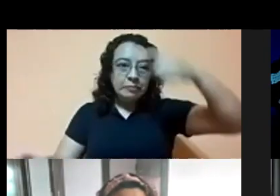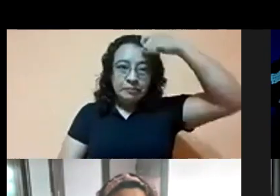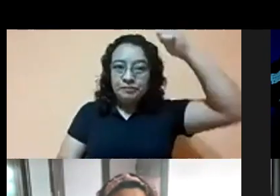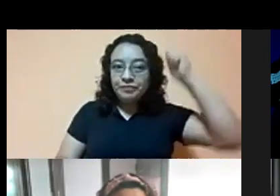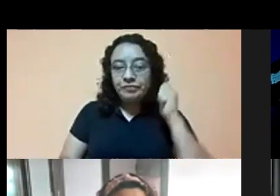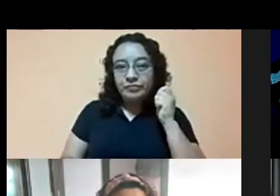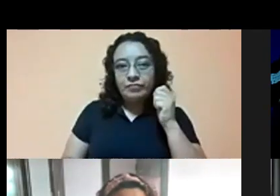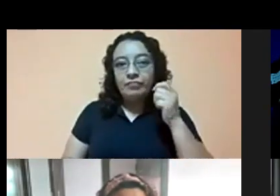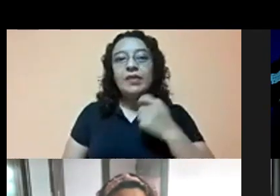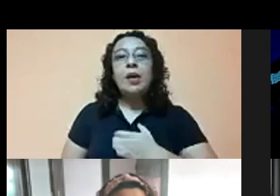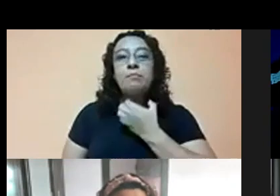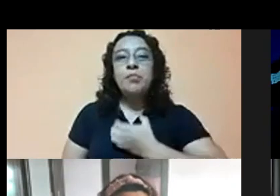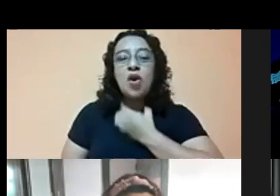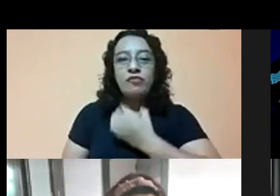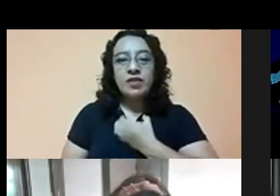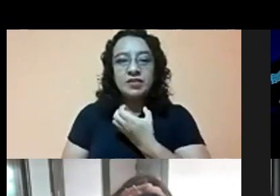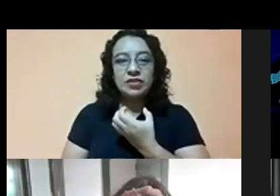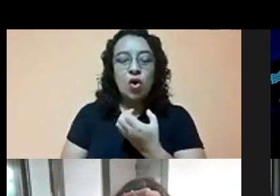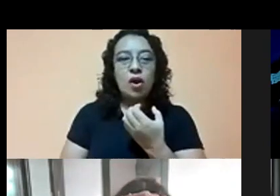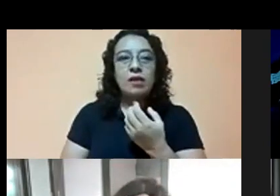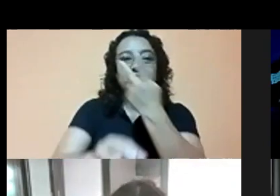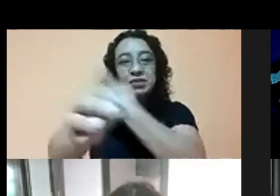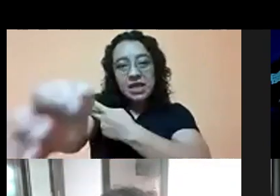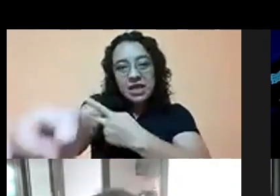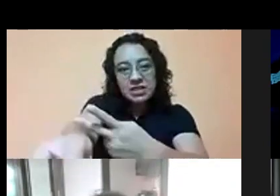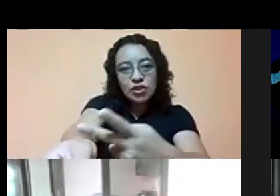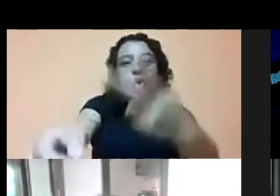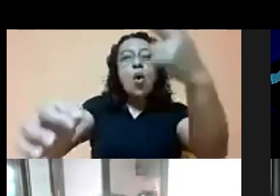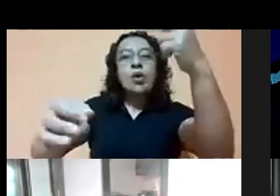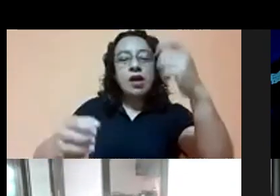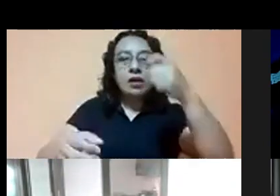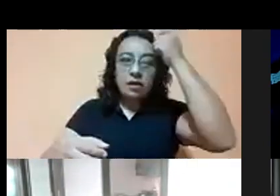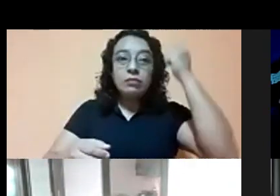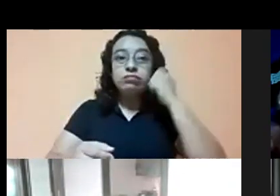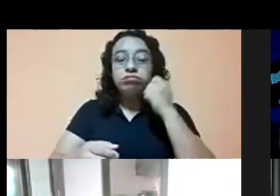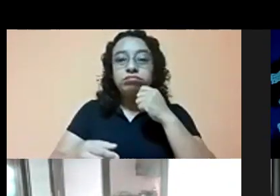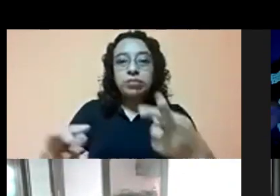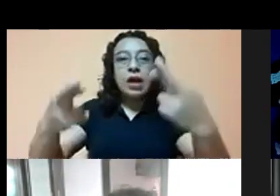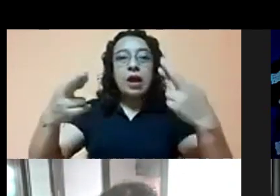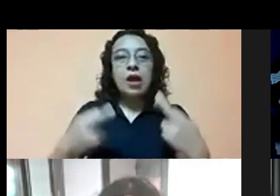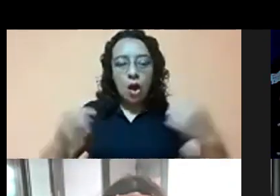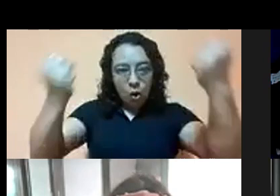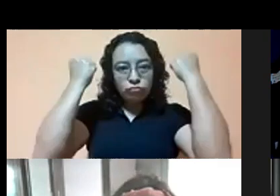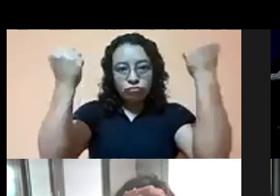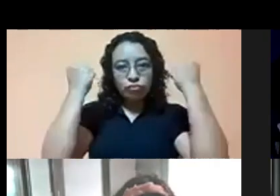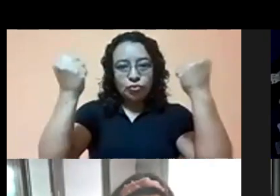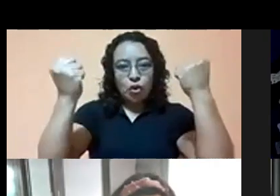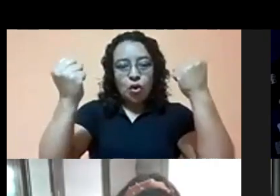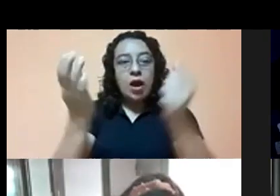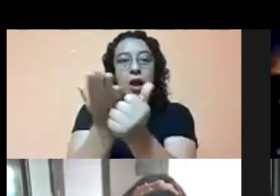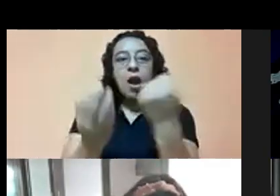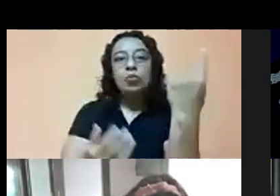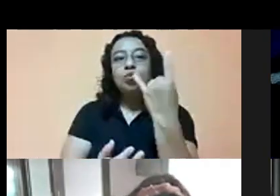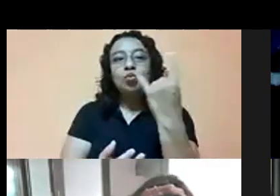en artes plásticas, historia del arte, y ha recibido también bastantes logros académicos en la Universidad de San